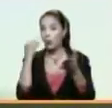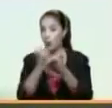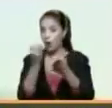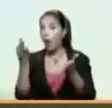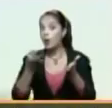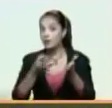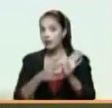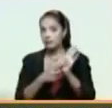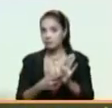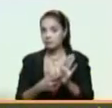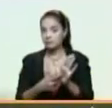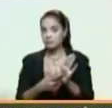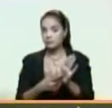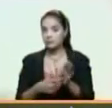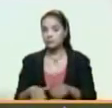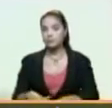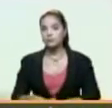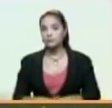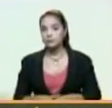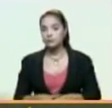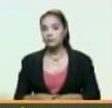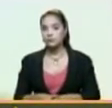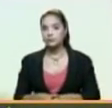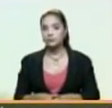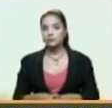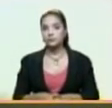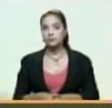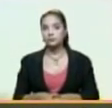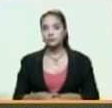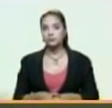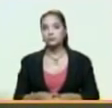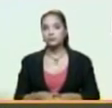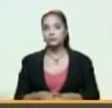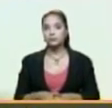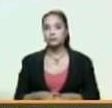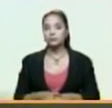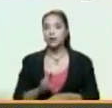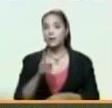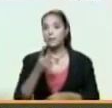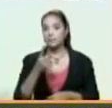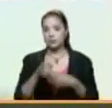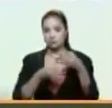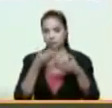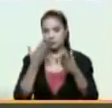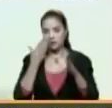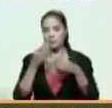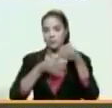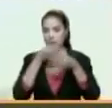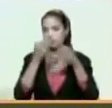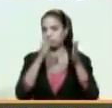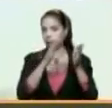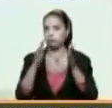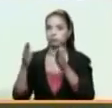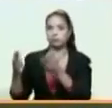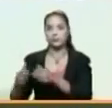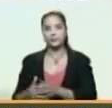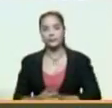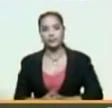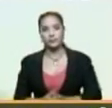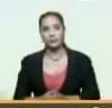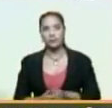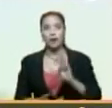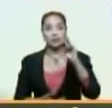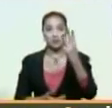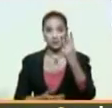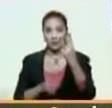original y diré cuál va a ser una de las principales diligencias al respecto de esto. Esta es la